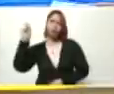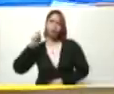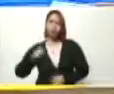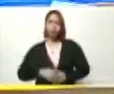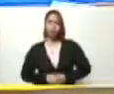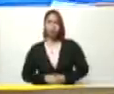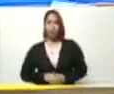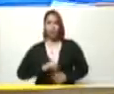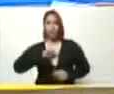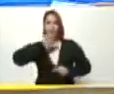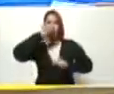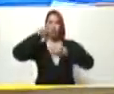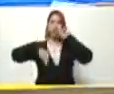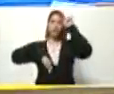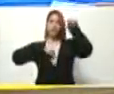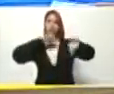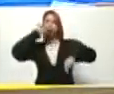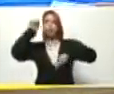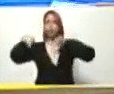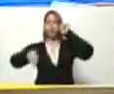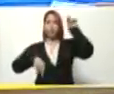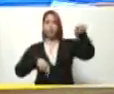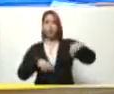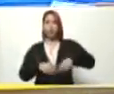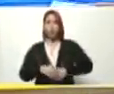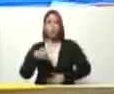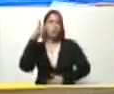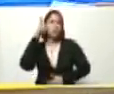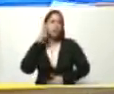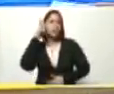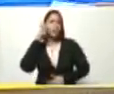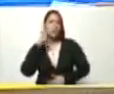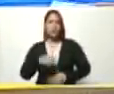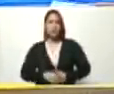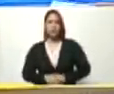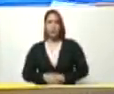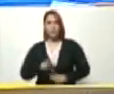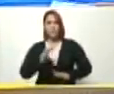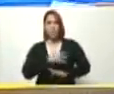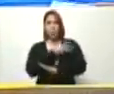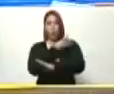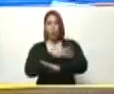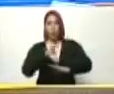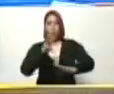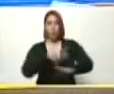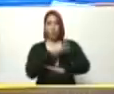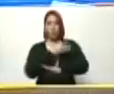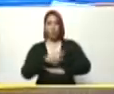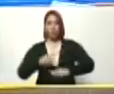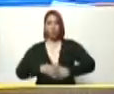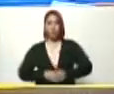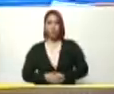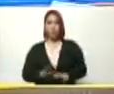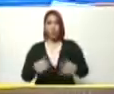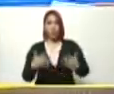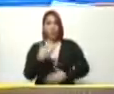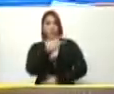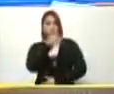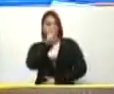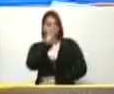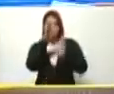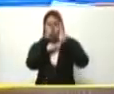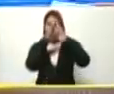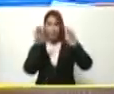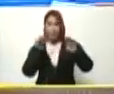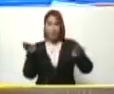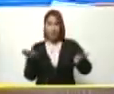suenen los cohetes, suene el picó con la música, cuando el 31 de